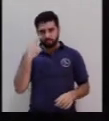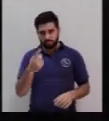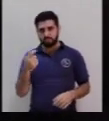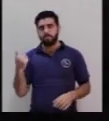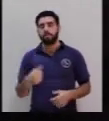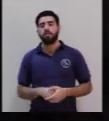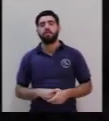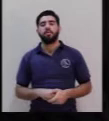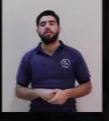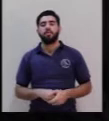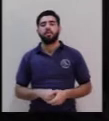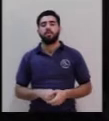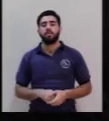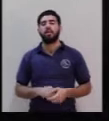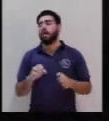por 12.